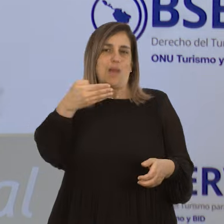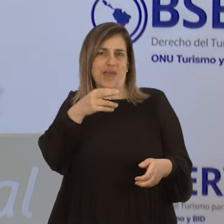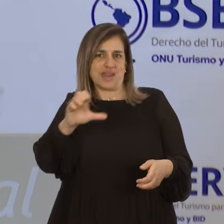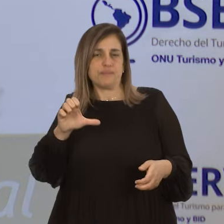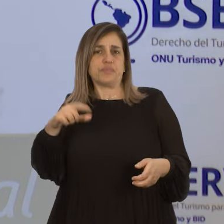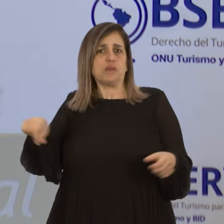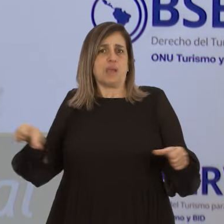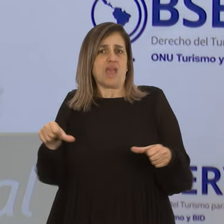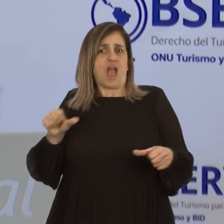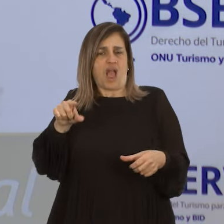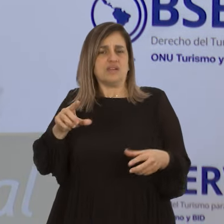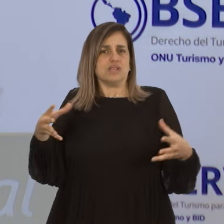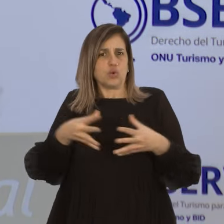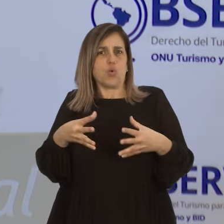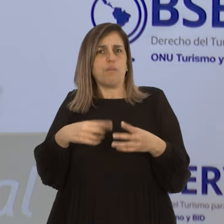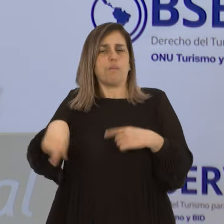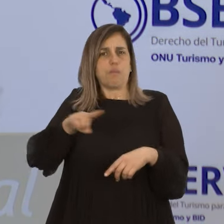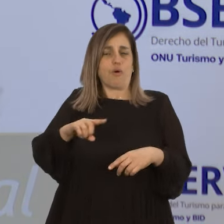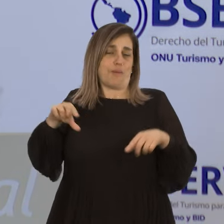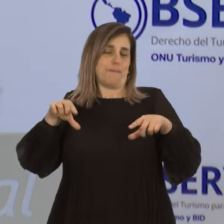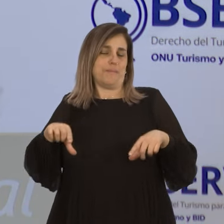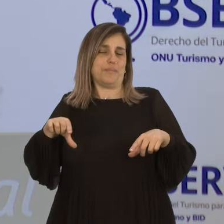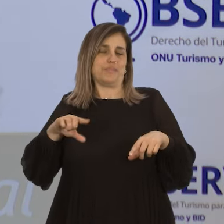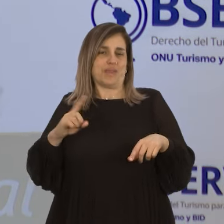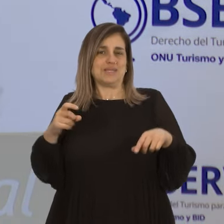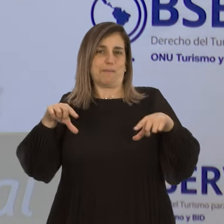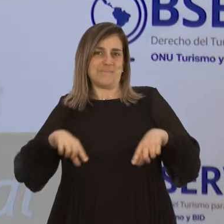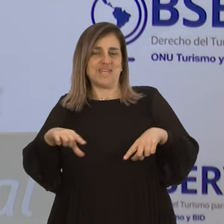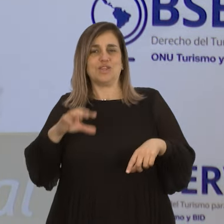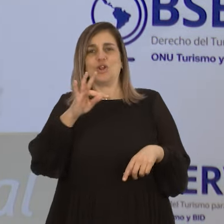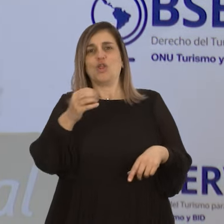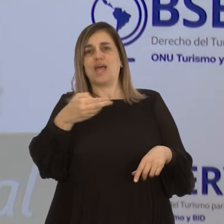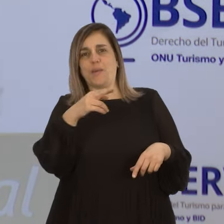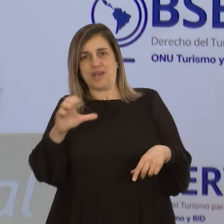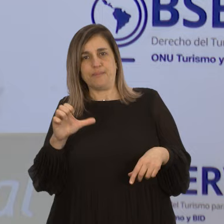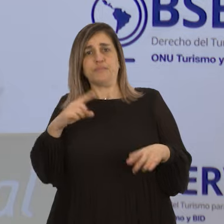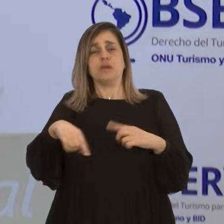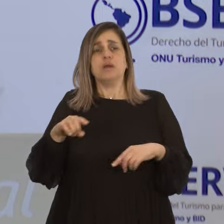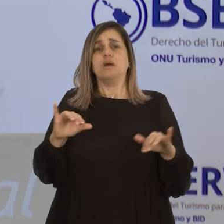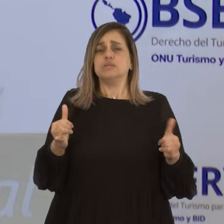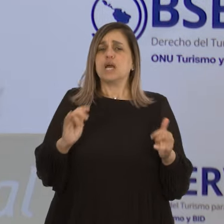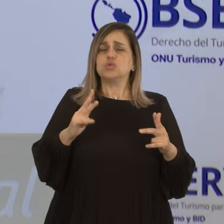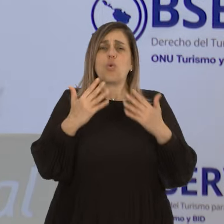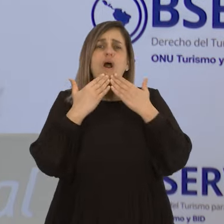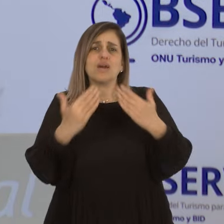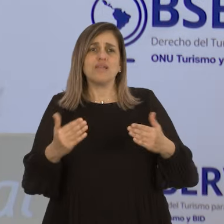que realmente se han puesto la camiseta del sector y lo han entendido, lo han comprendido.